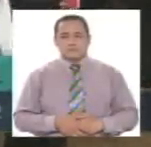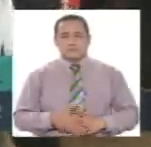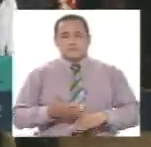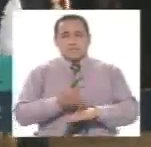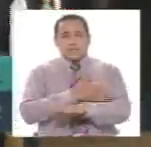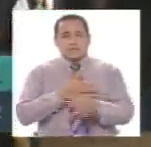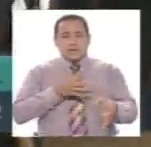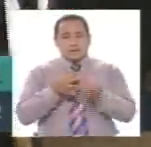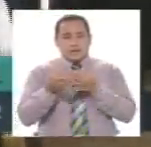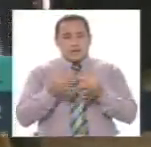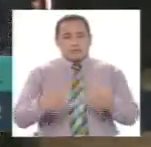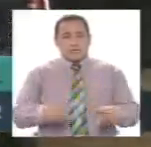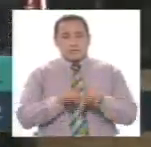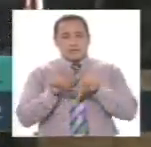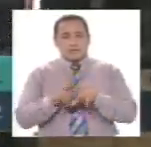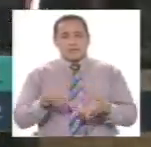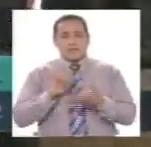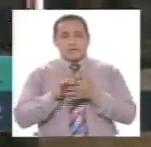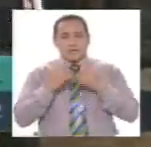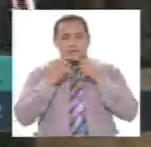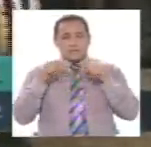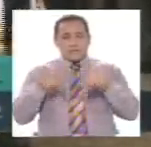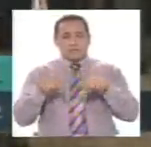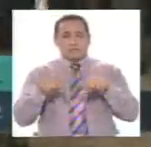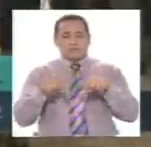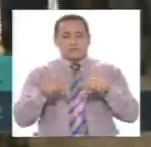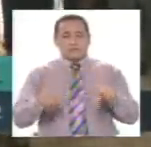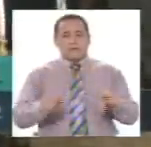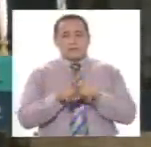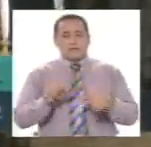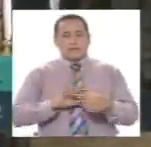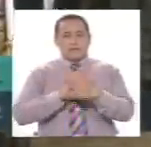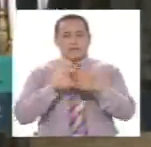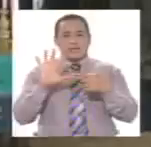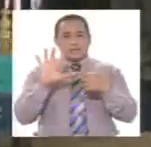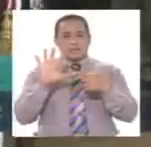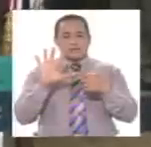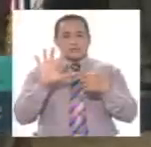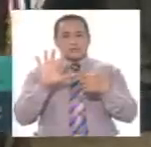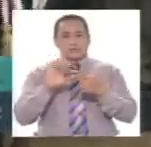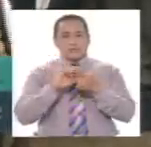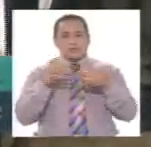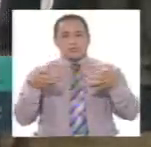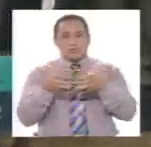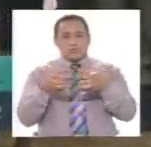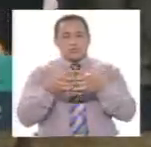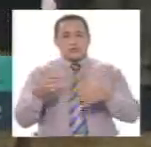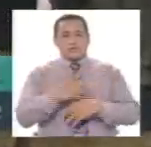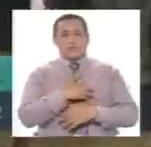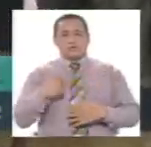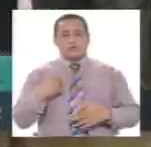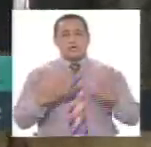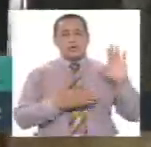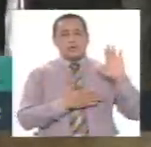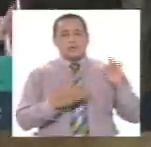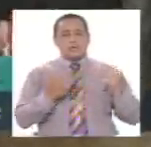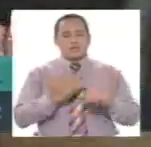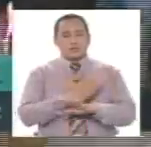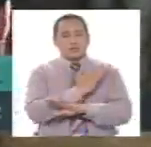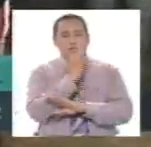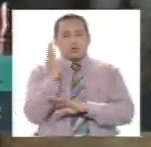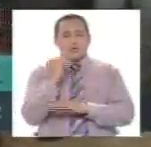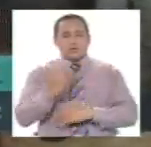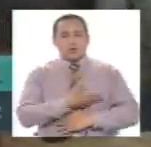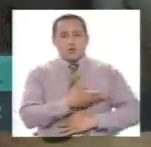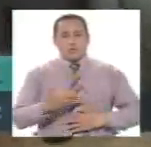Habíamos mencionado, Josefina, que es este el quinto gabinete que juramenta en lo que va